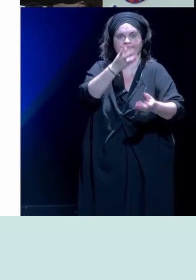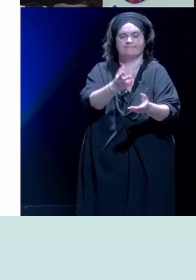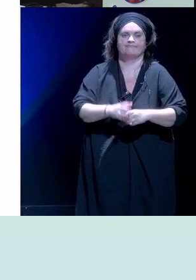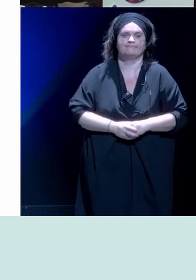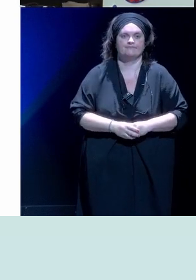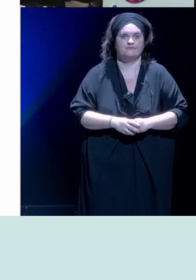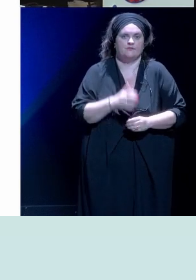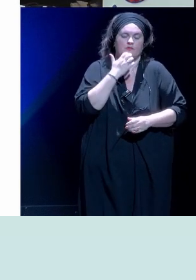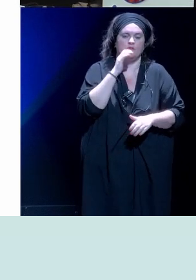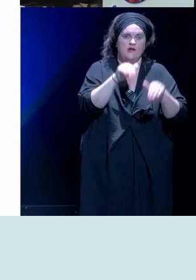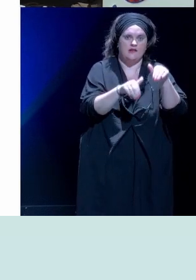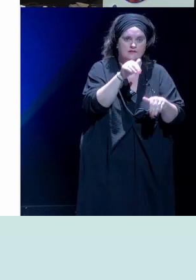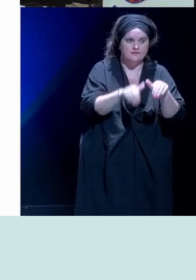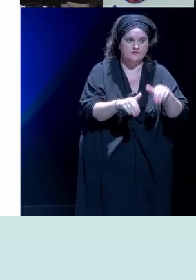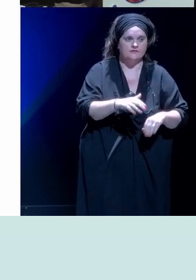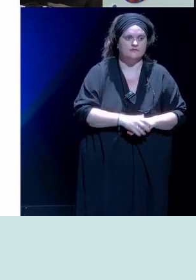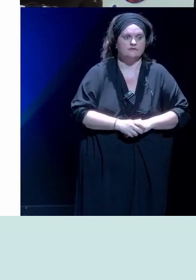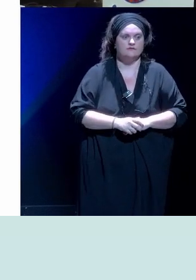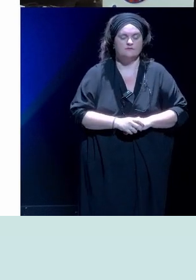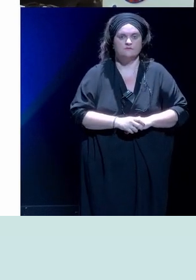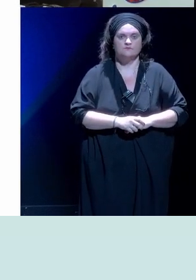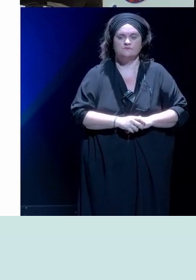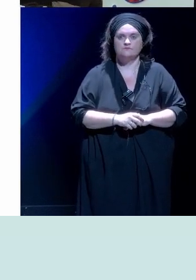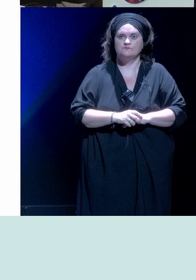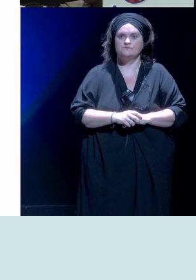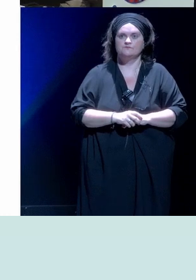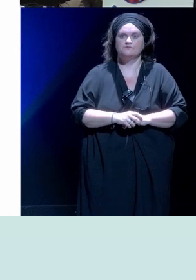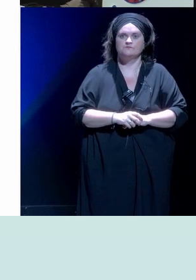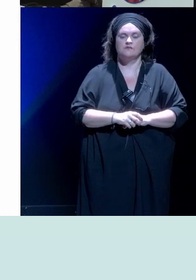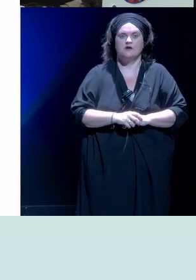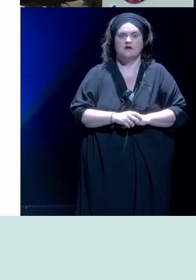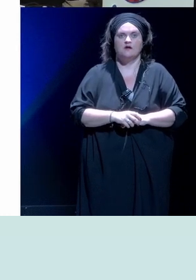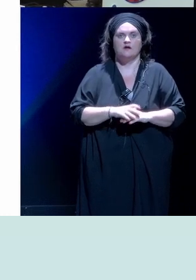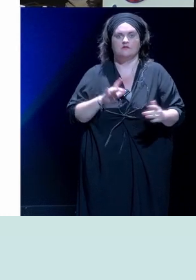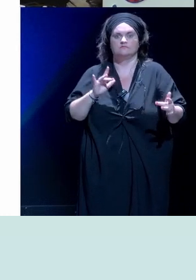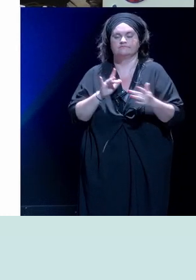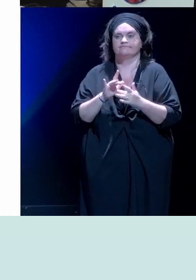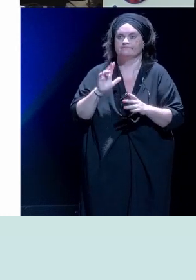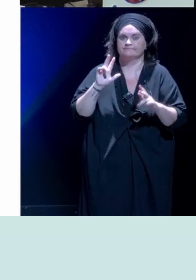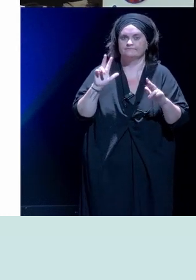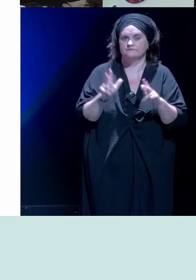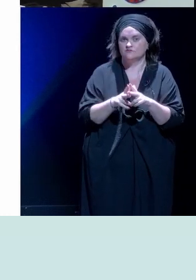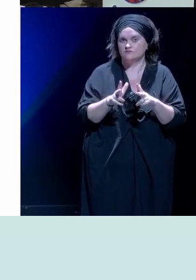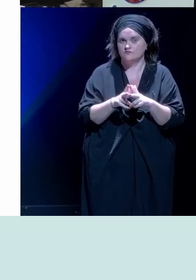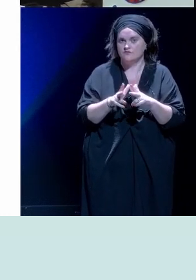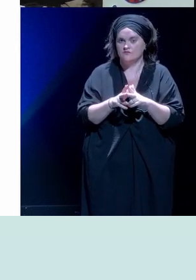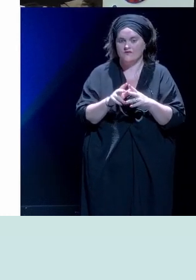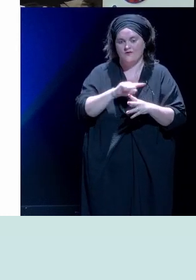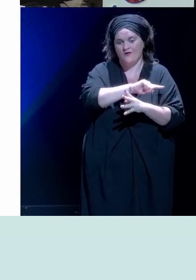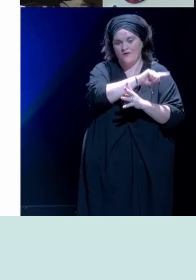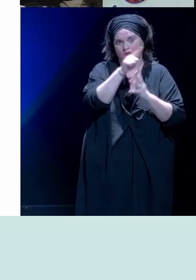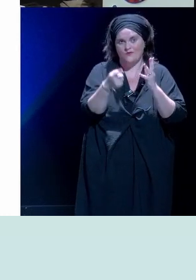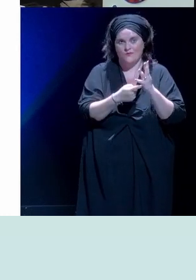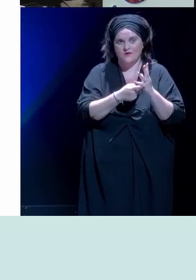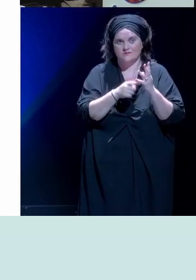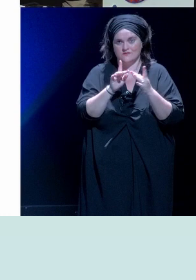de unas elecciones en concreto. Definimos el apego social como el proceso de cruce de estos cuatro tipos